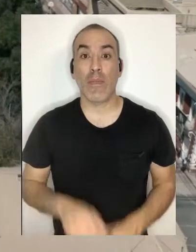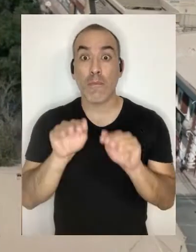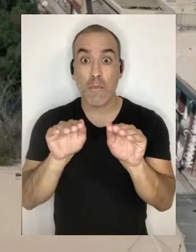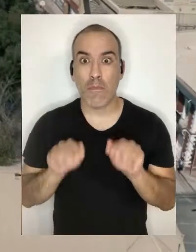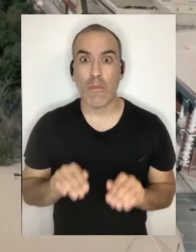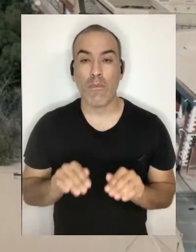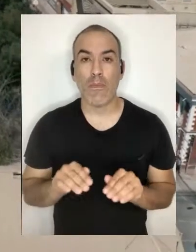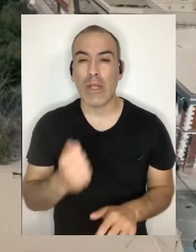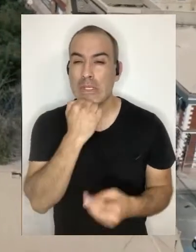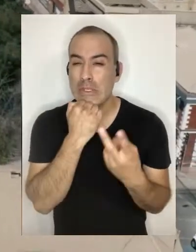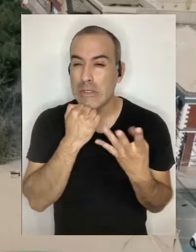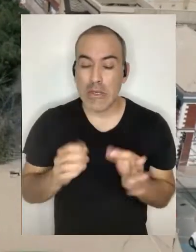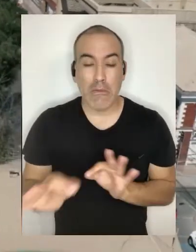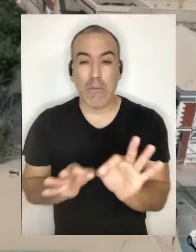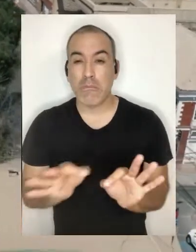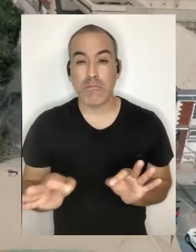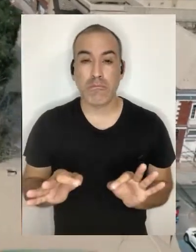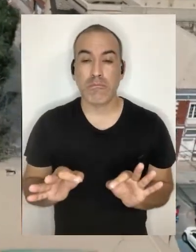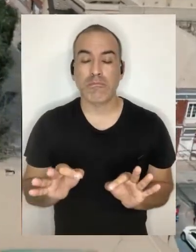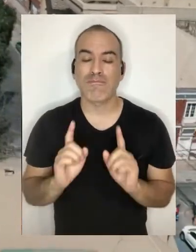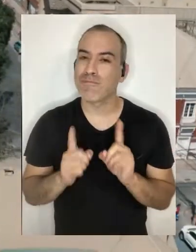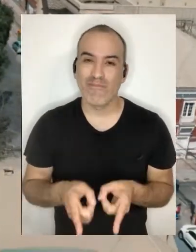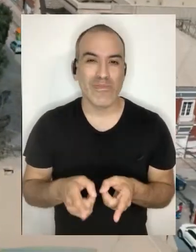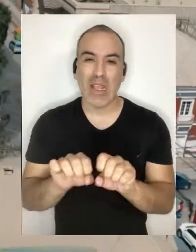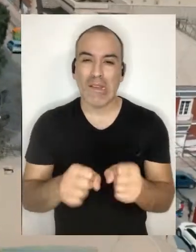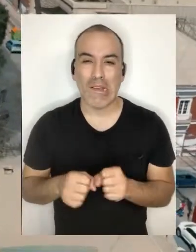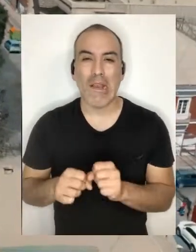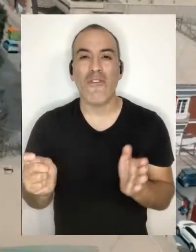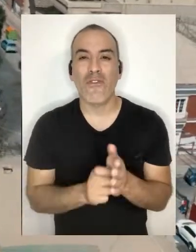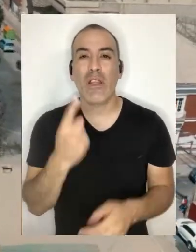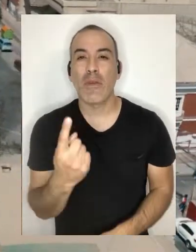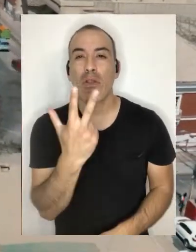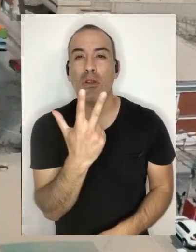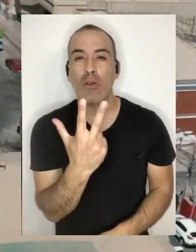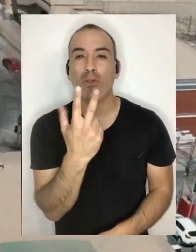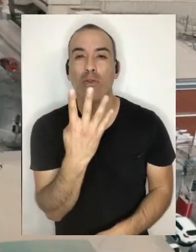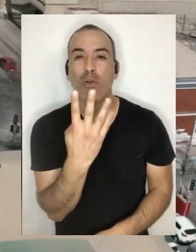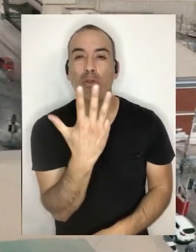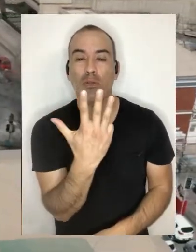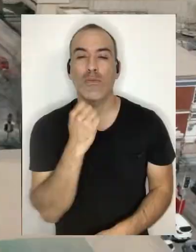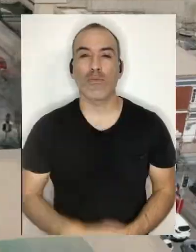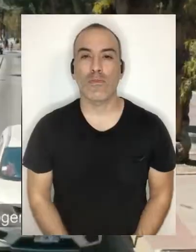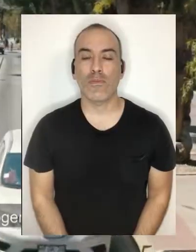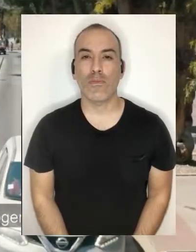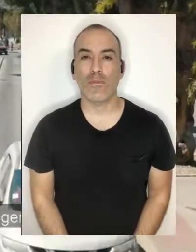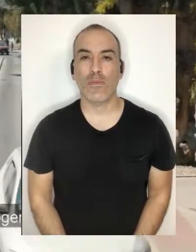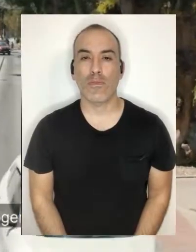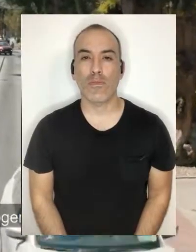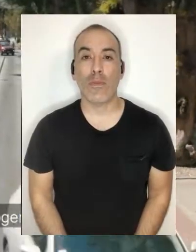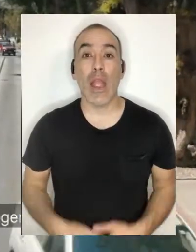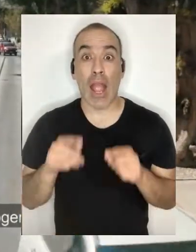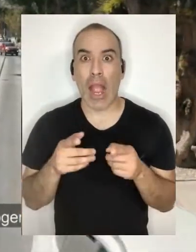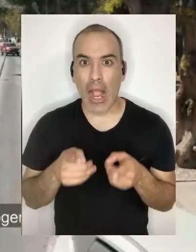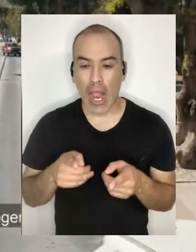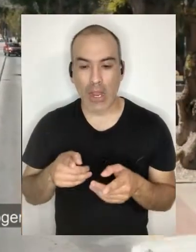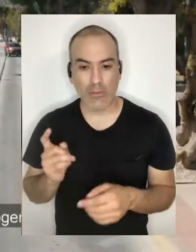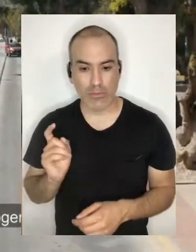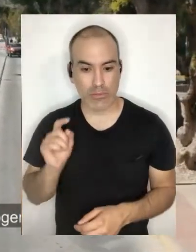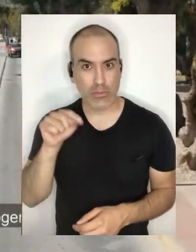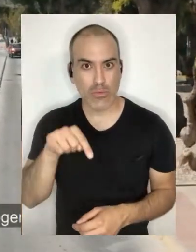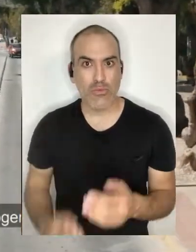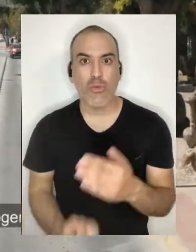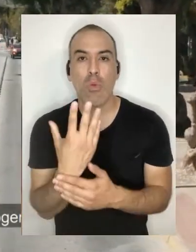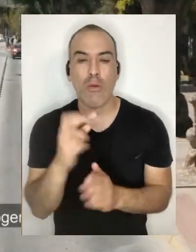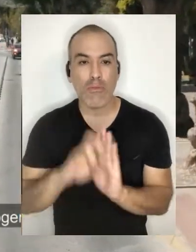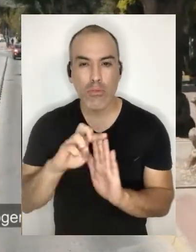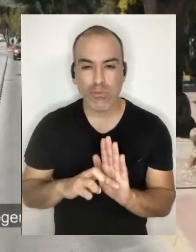mismo que por errores de diseño debió ser demolido el año 1849. Tendría que venir un nuevo